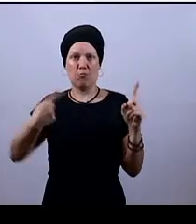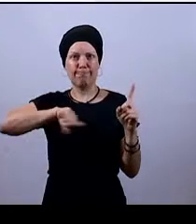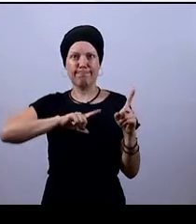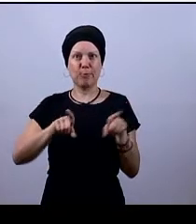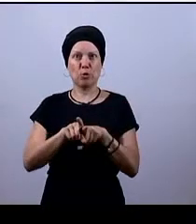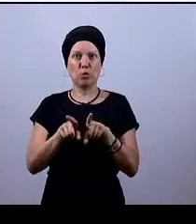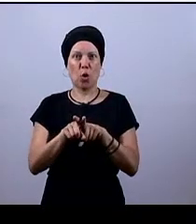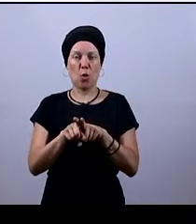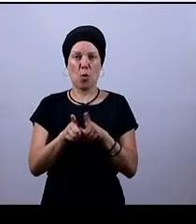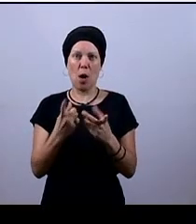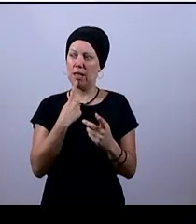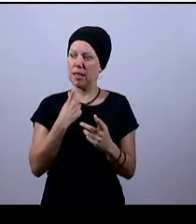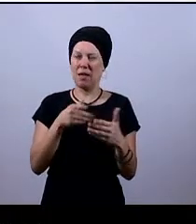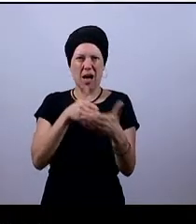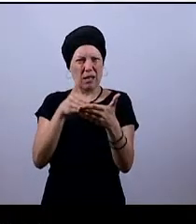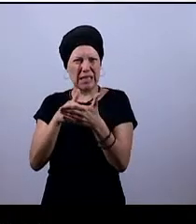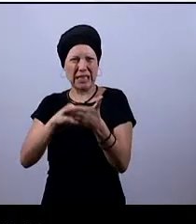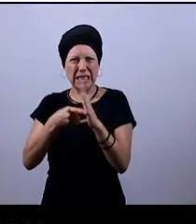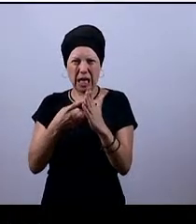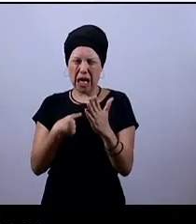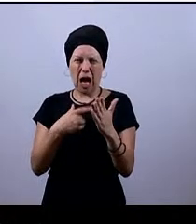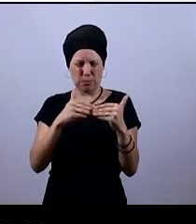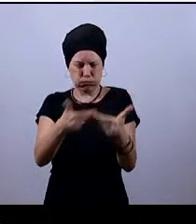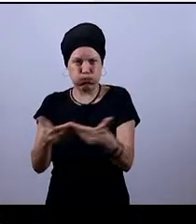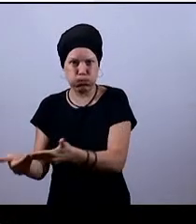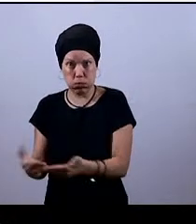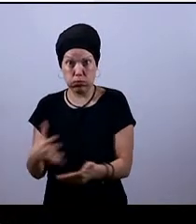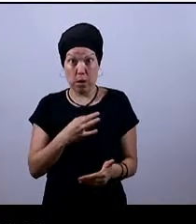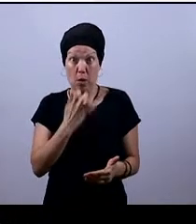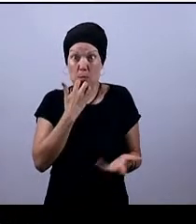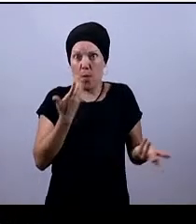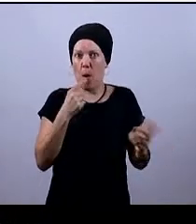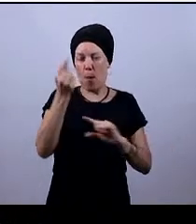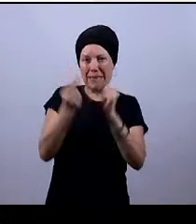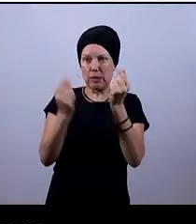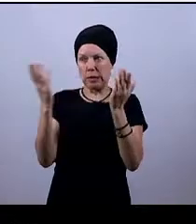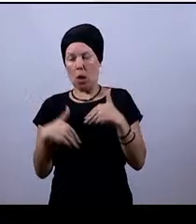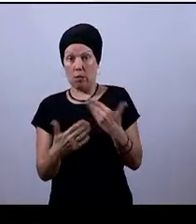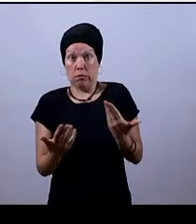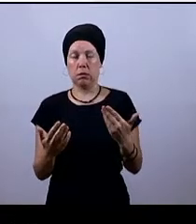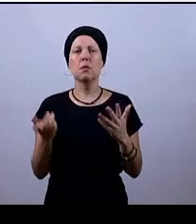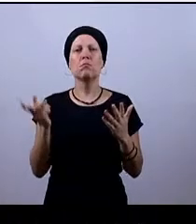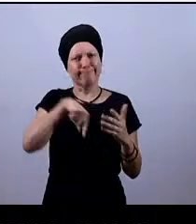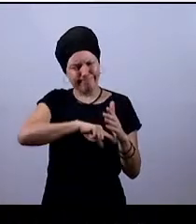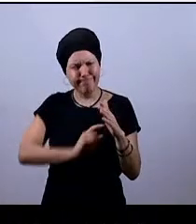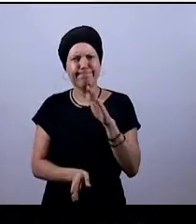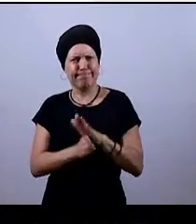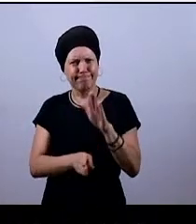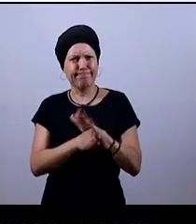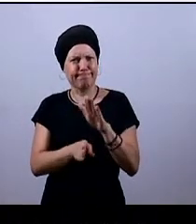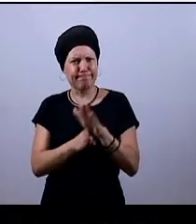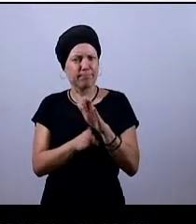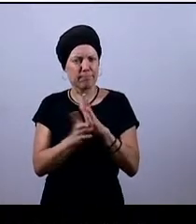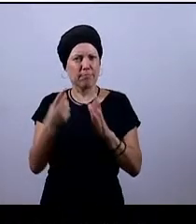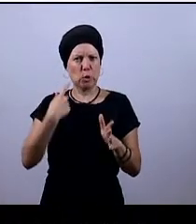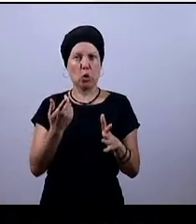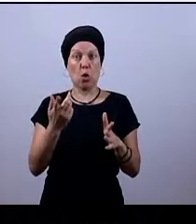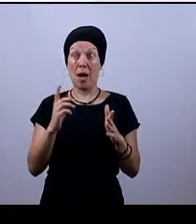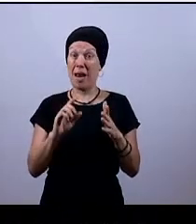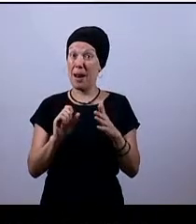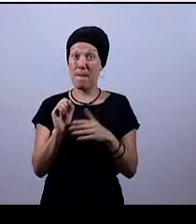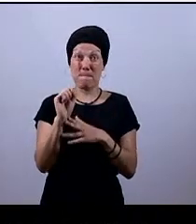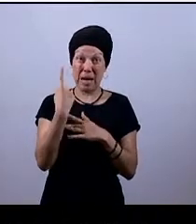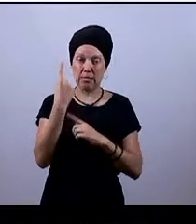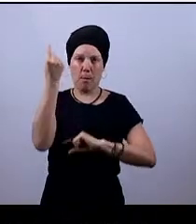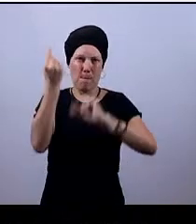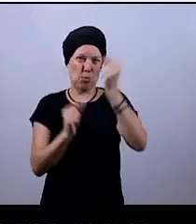superado esas dificultades técnicas que podía suponer no contar con presupuesto, seguimos contando y estamos ejecutando el mayor